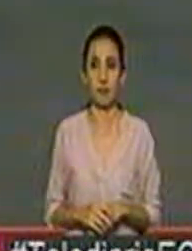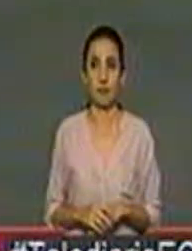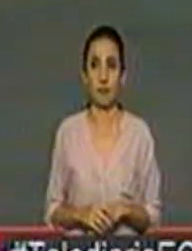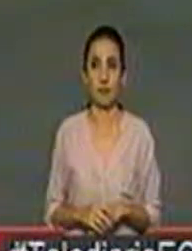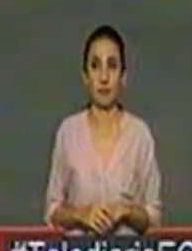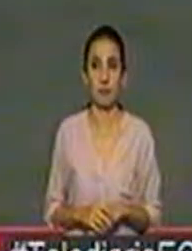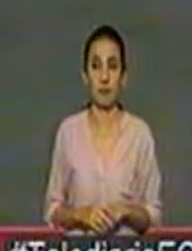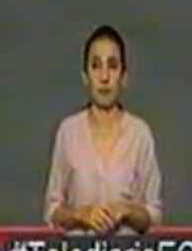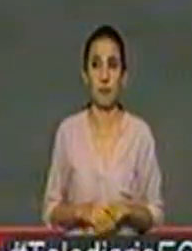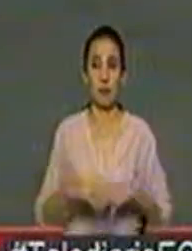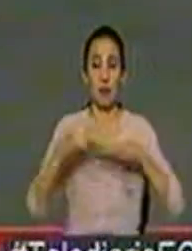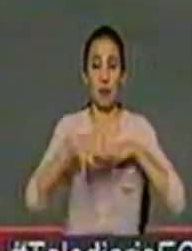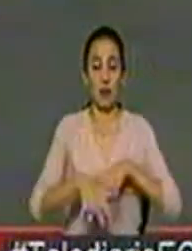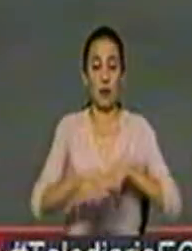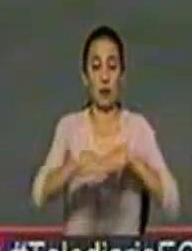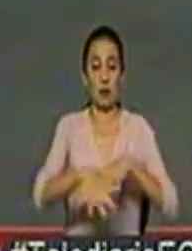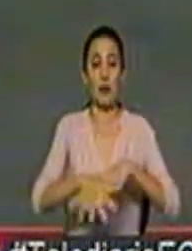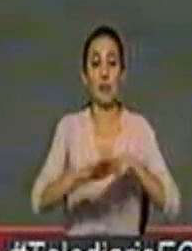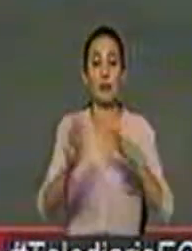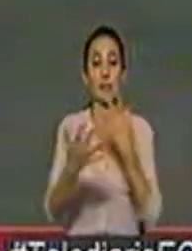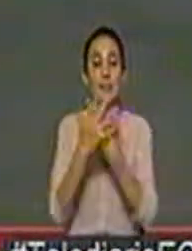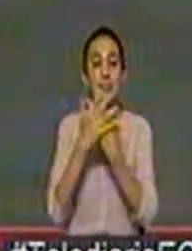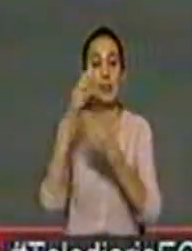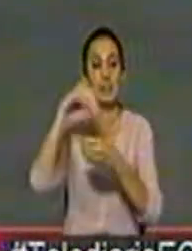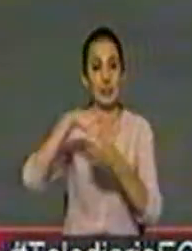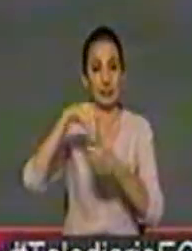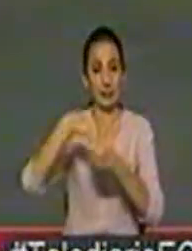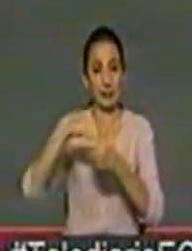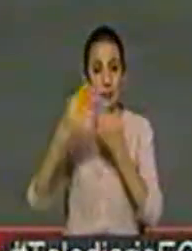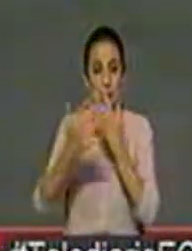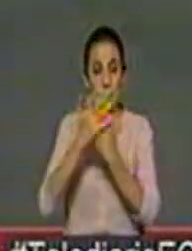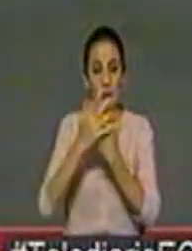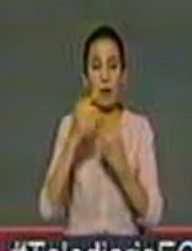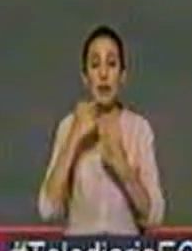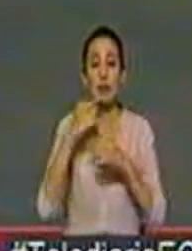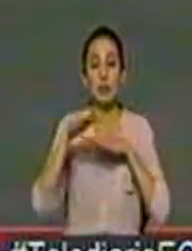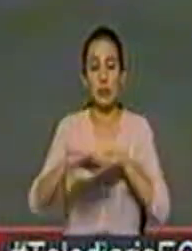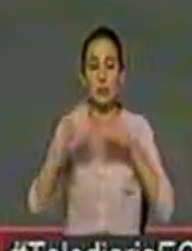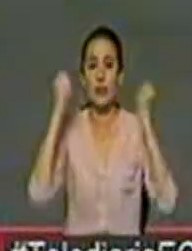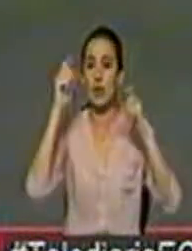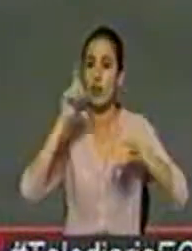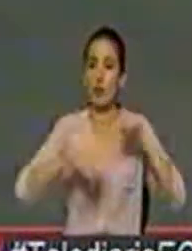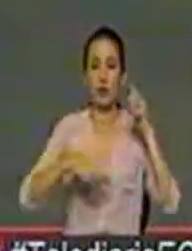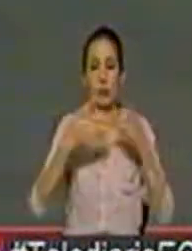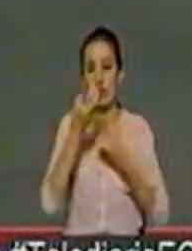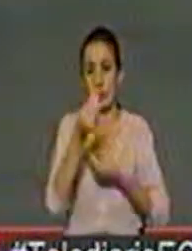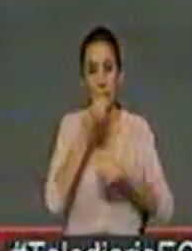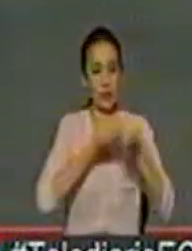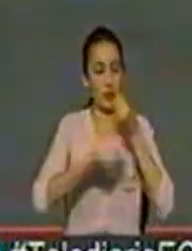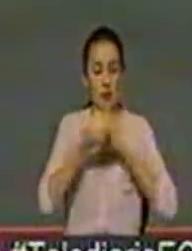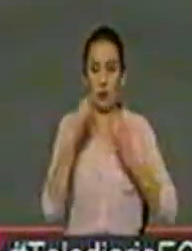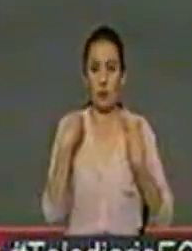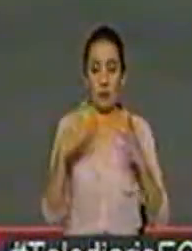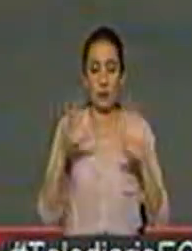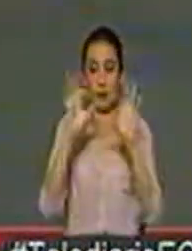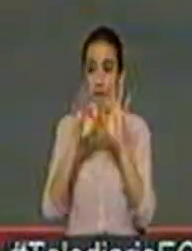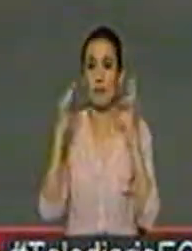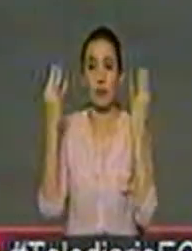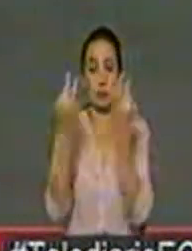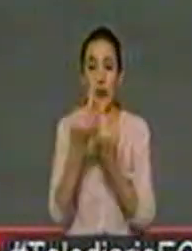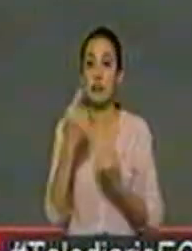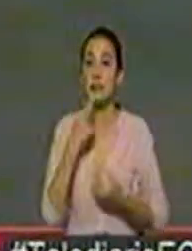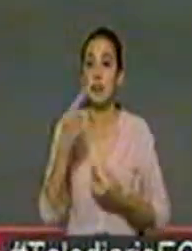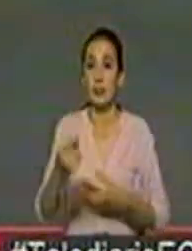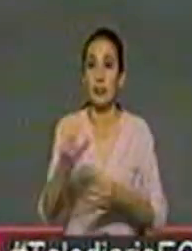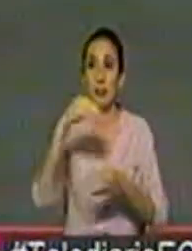Tras la huelga de hambre que promueven los internos de la penitenciaría del Litoral, se generaron reacciones. Familiares de los privados de la libertad aseguraron